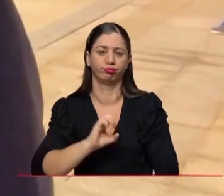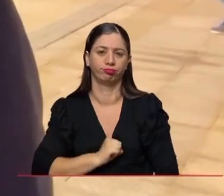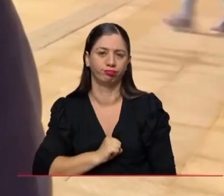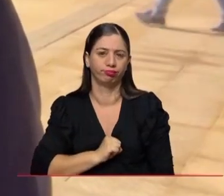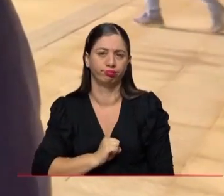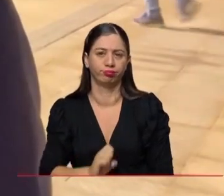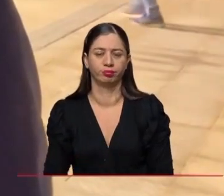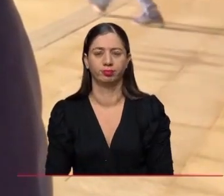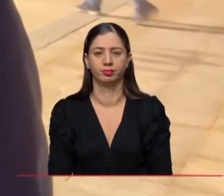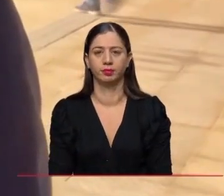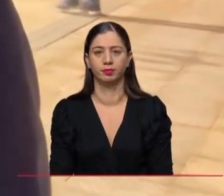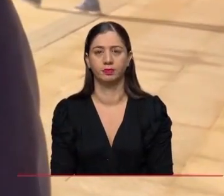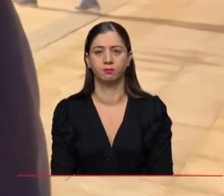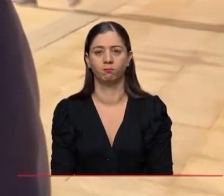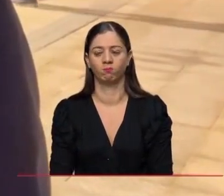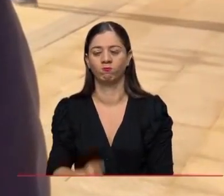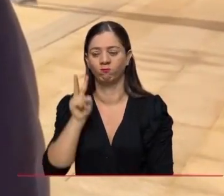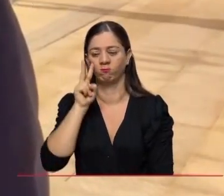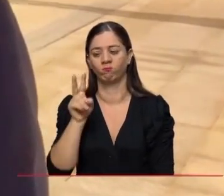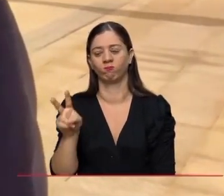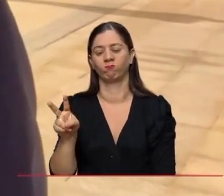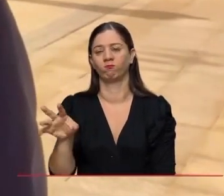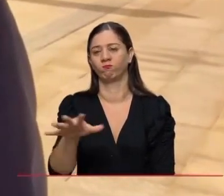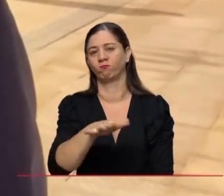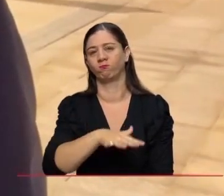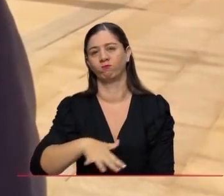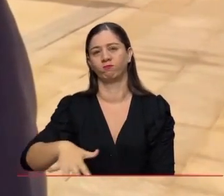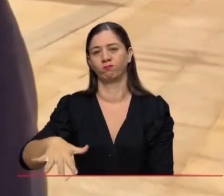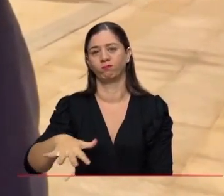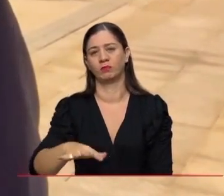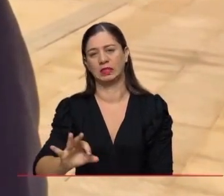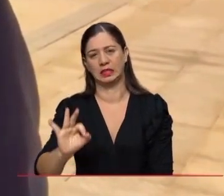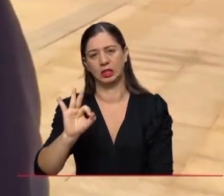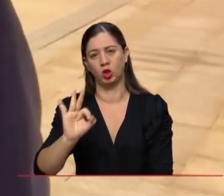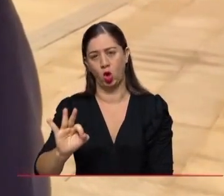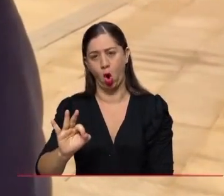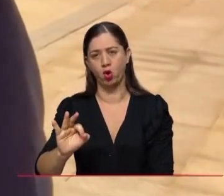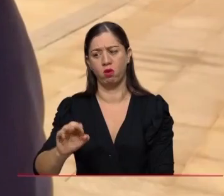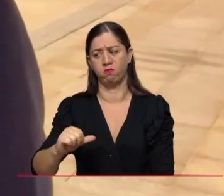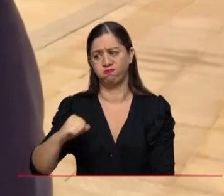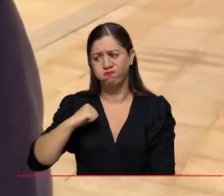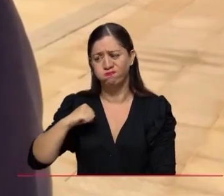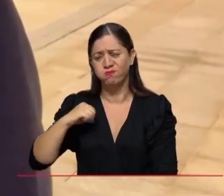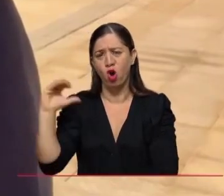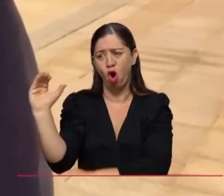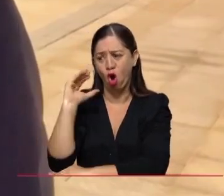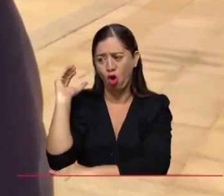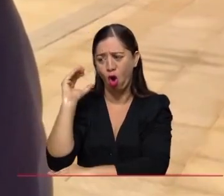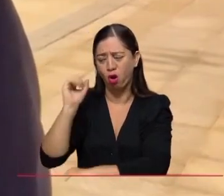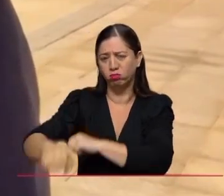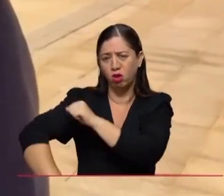porque te das cuenta que con la calidad de jugadores que nosotros tenemos,